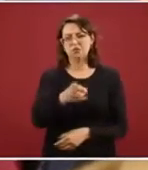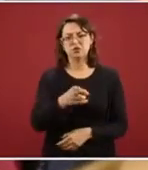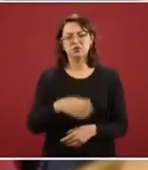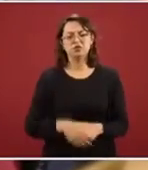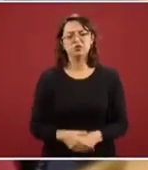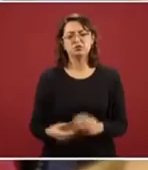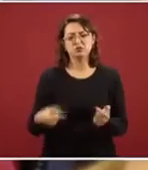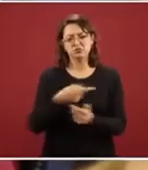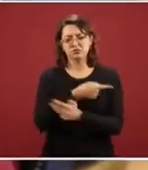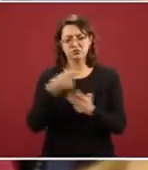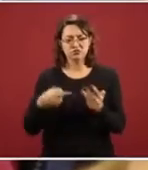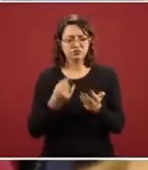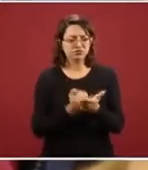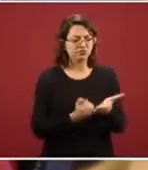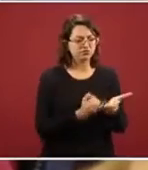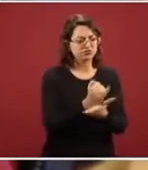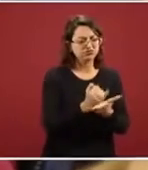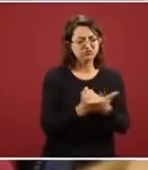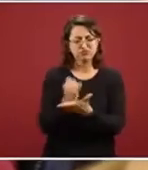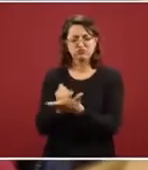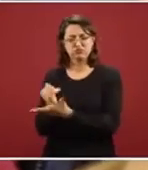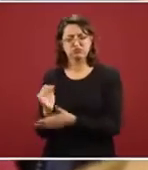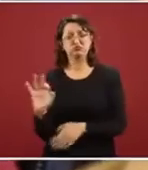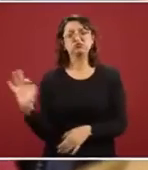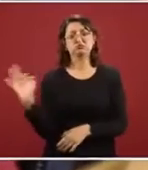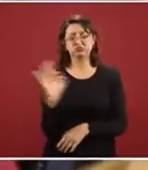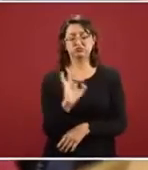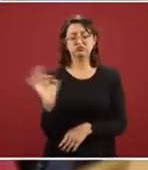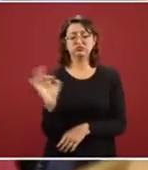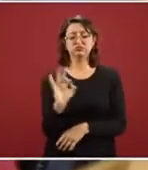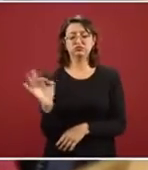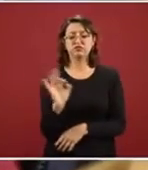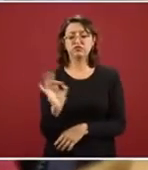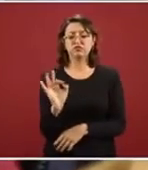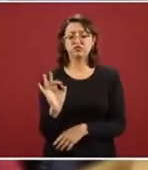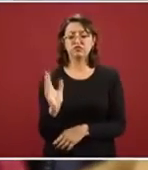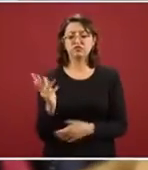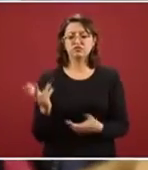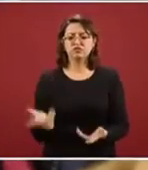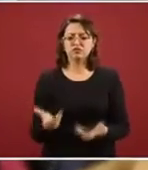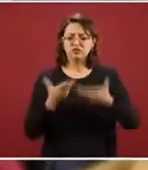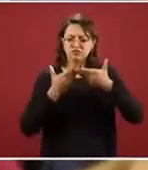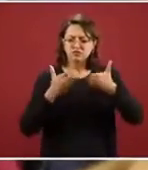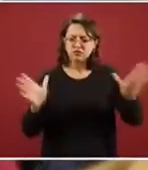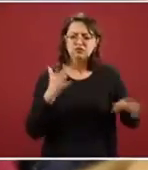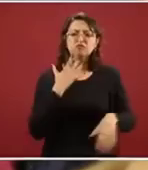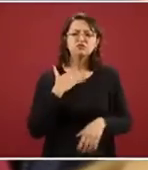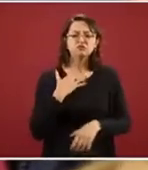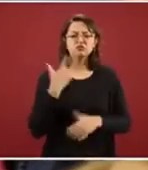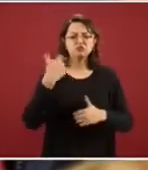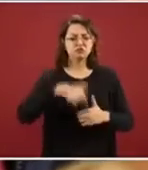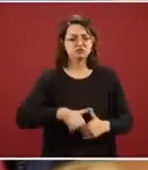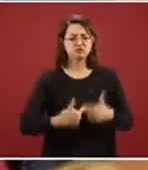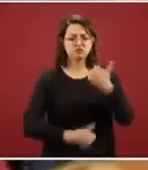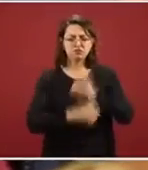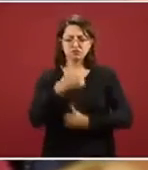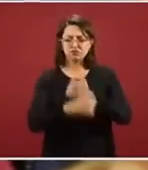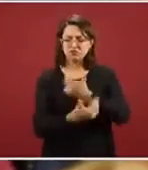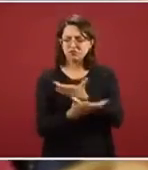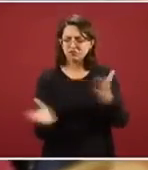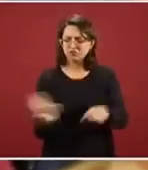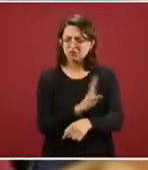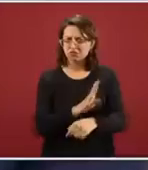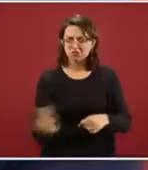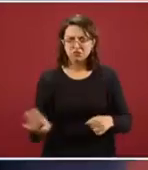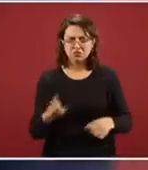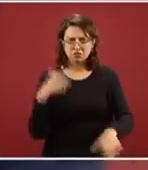manera todas estas decisiones no pueden amenazar la idea de abrir el mercado de los combustibles que es para beneficiar al